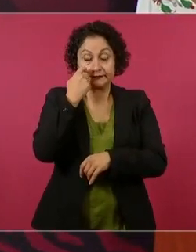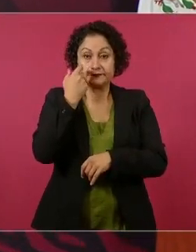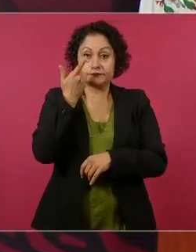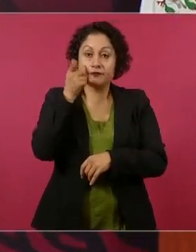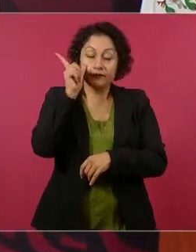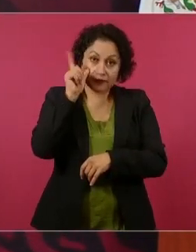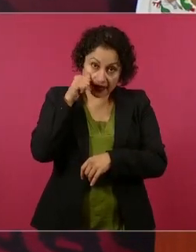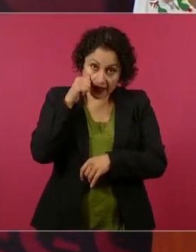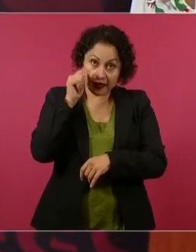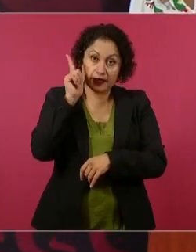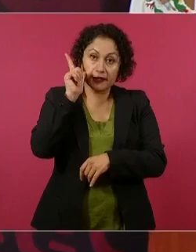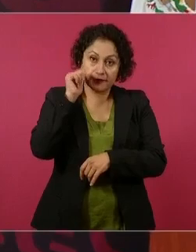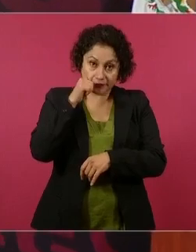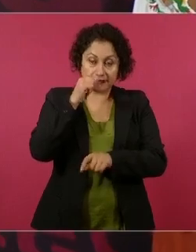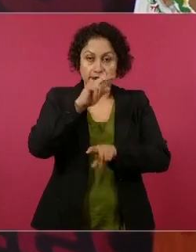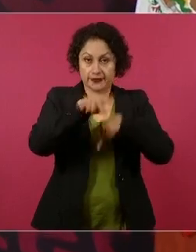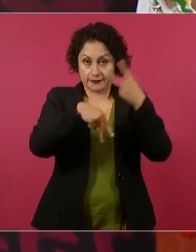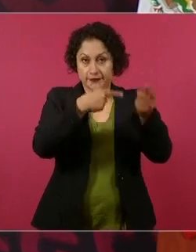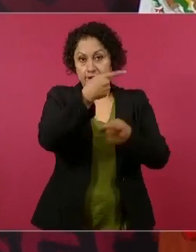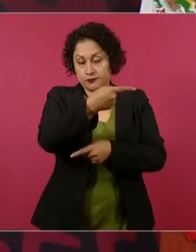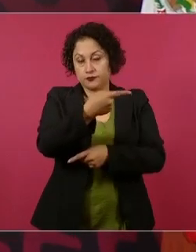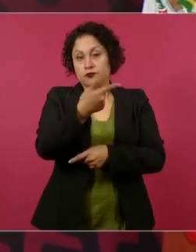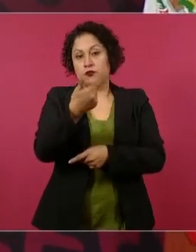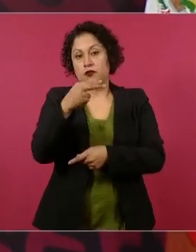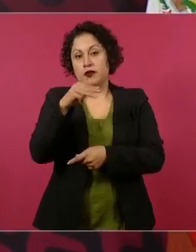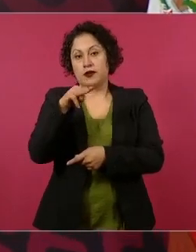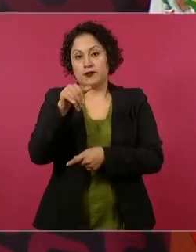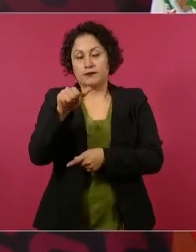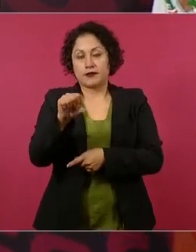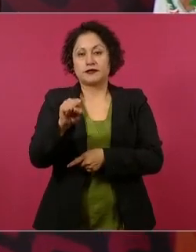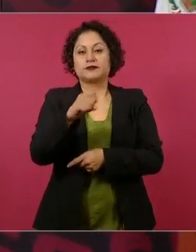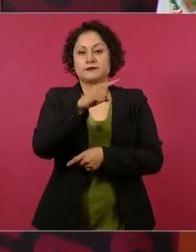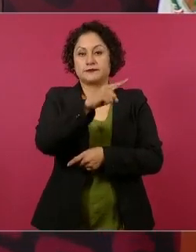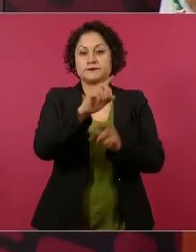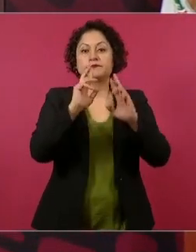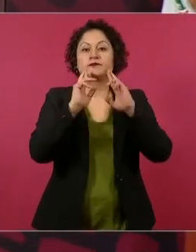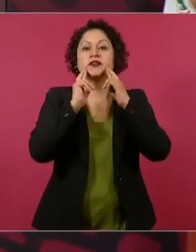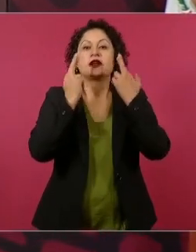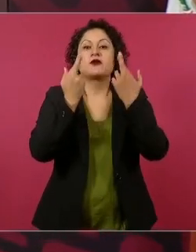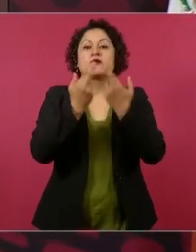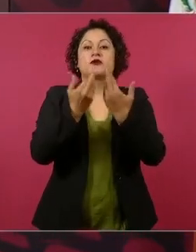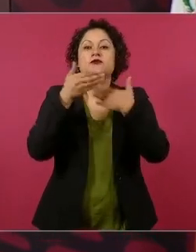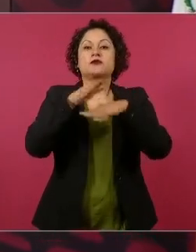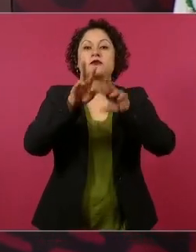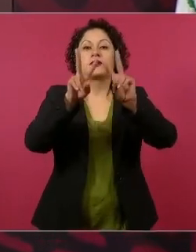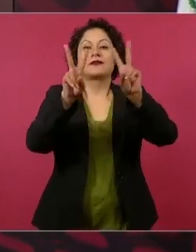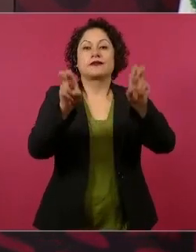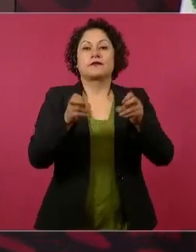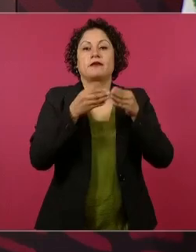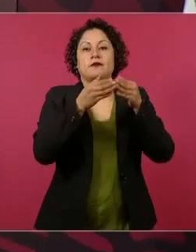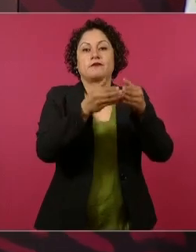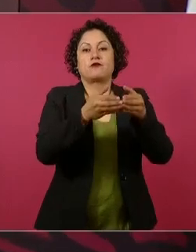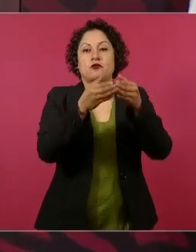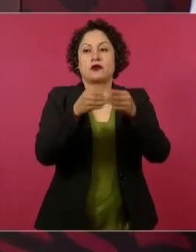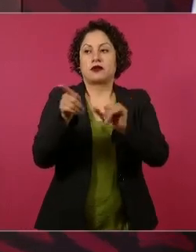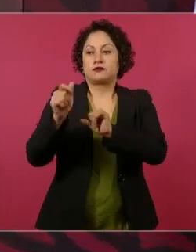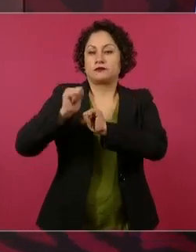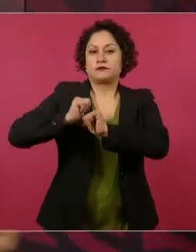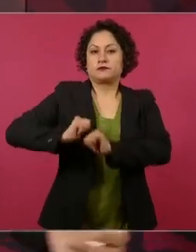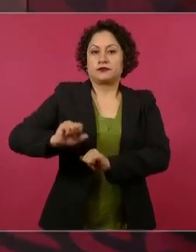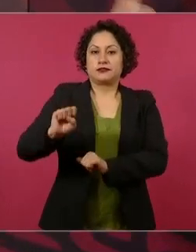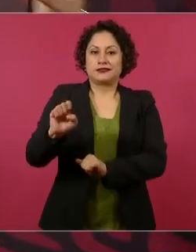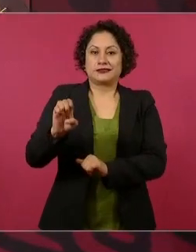mañana en Guaymas. Hay una reunión de puertos de la Secretaría de Marina